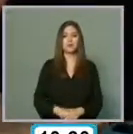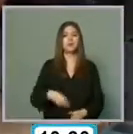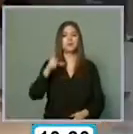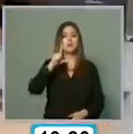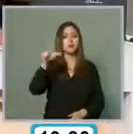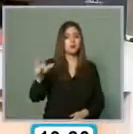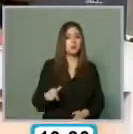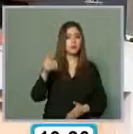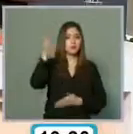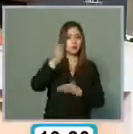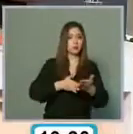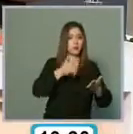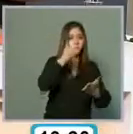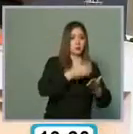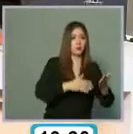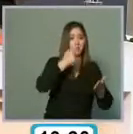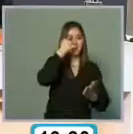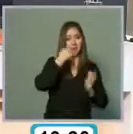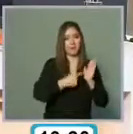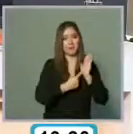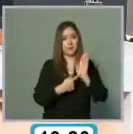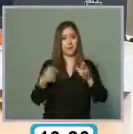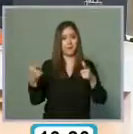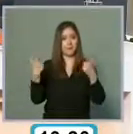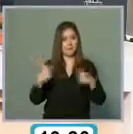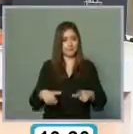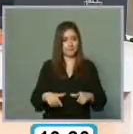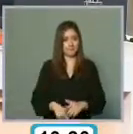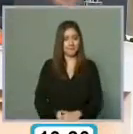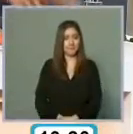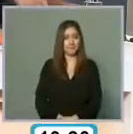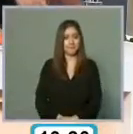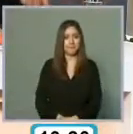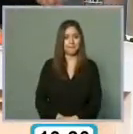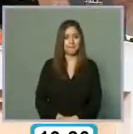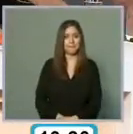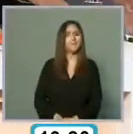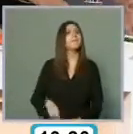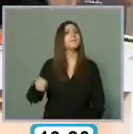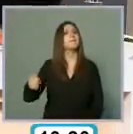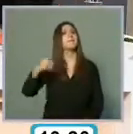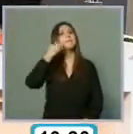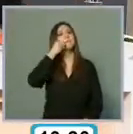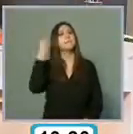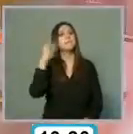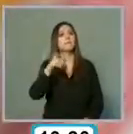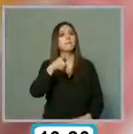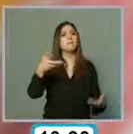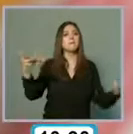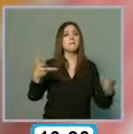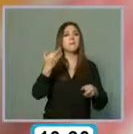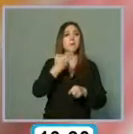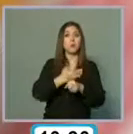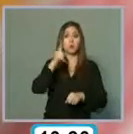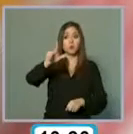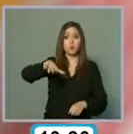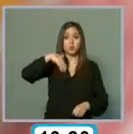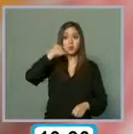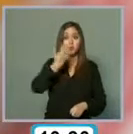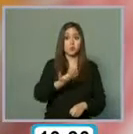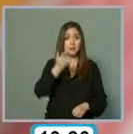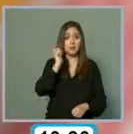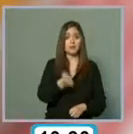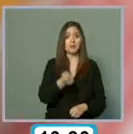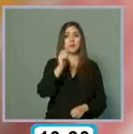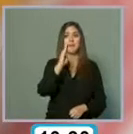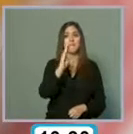vamos porcionando para servir nuestro plato. Perfecto. Bien fácil. Oye, está ¿no? facilísimo. Pues vamos a recordar los ingredientes, así que si usted quiere prepararlo en su casa,